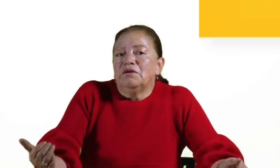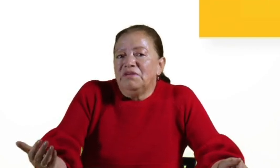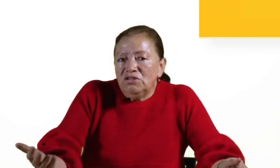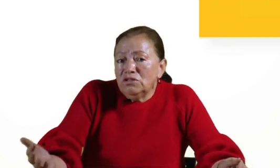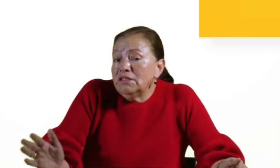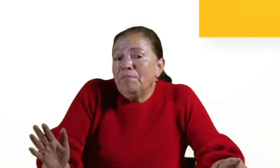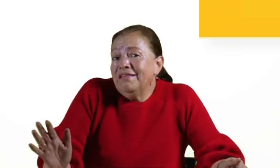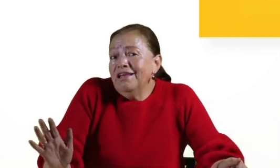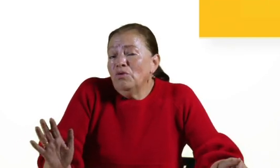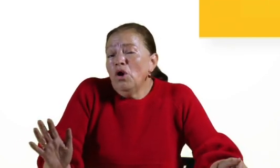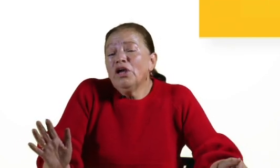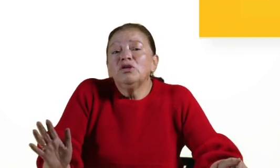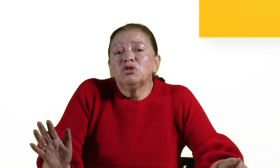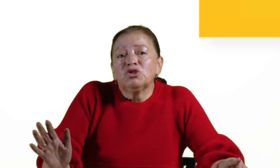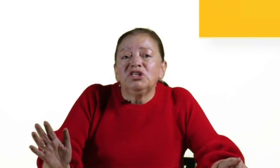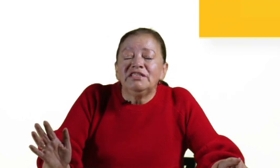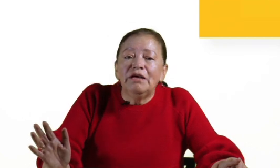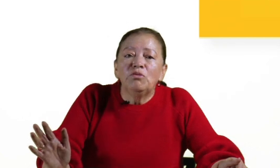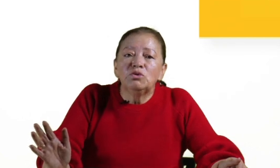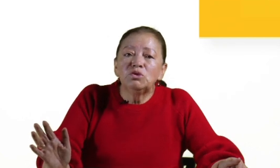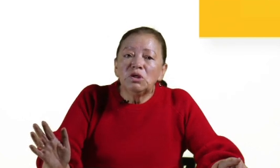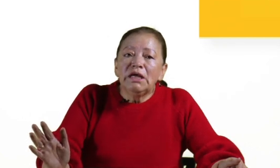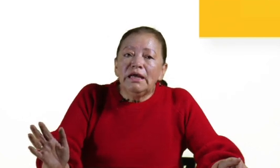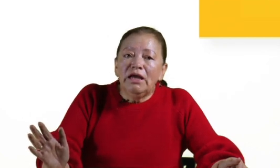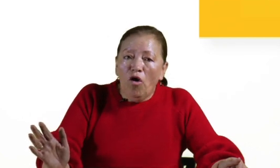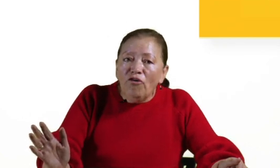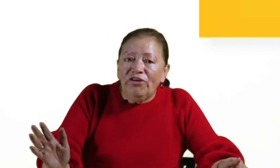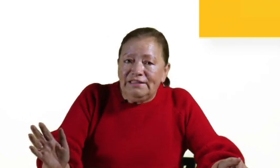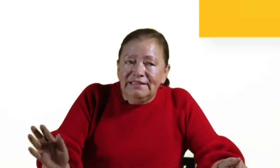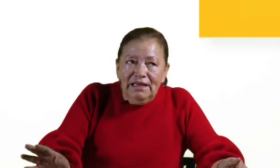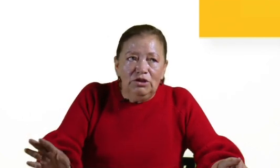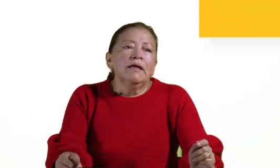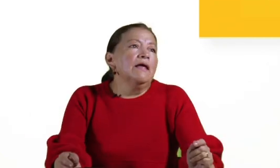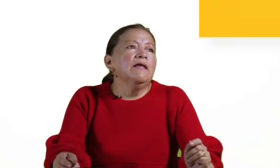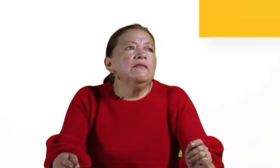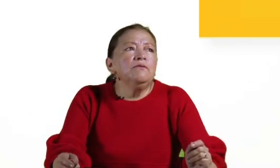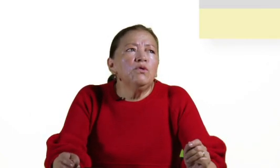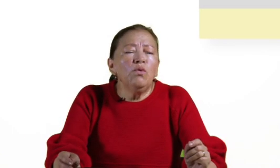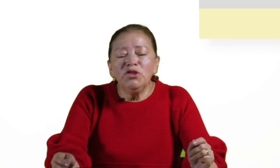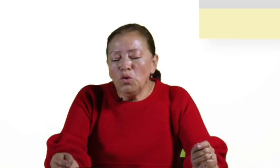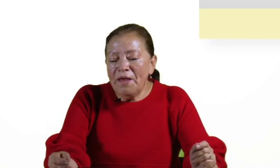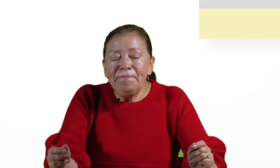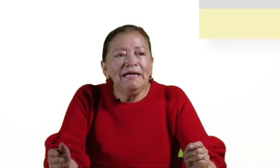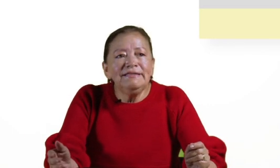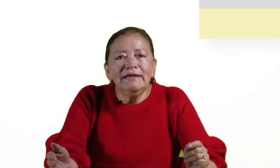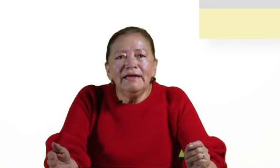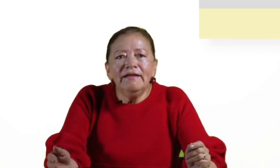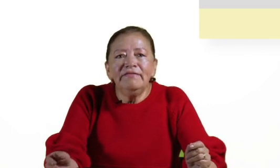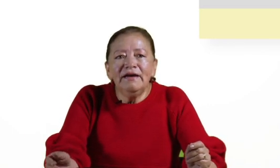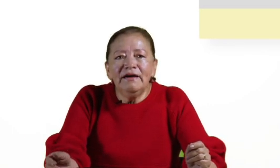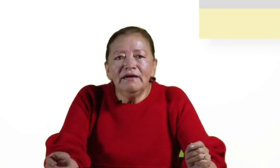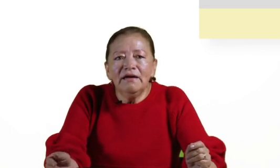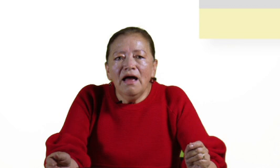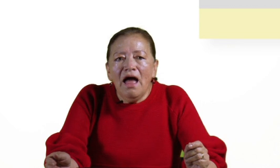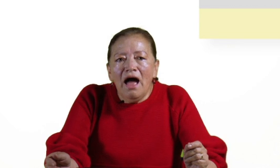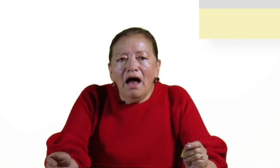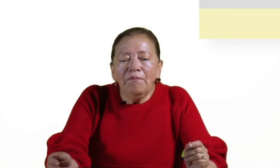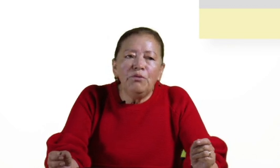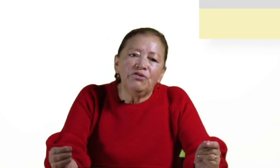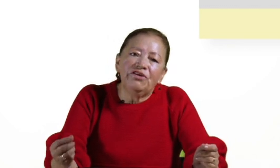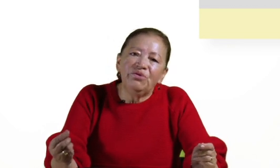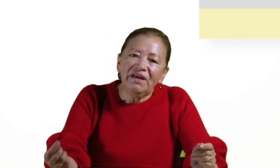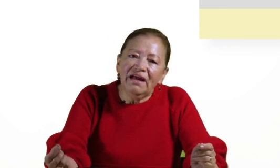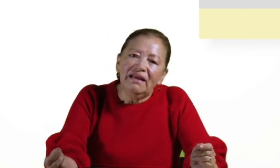o servicios, dependiendo de lo que nosotros estemos ofreciendo. Cuando una empresa quiere entrar